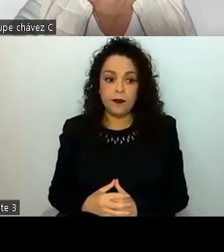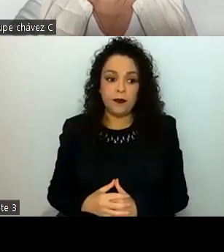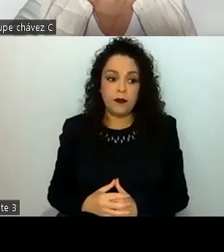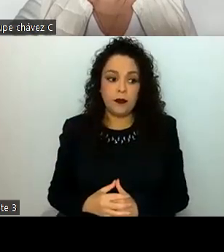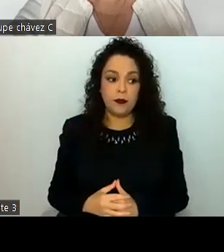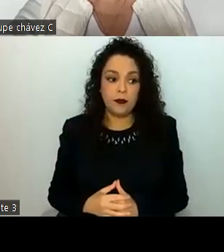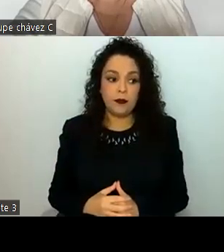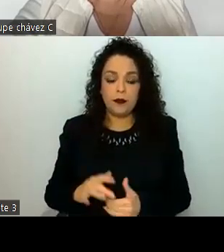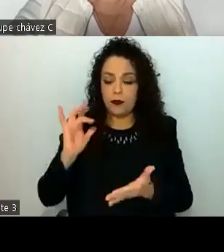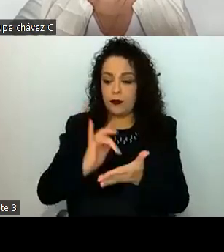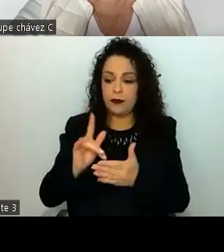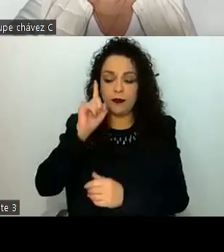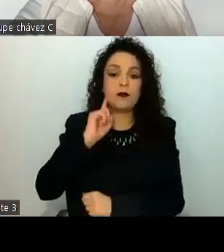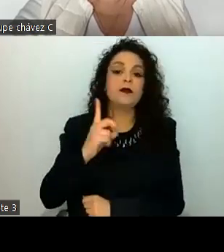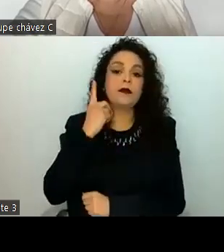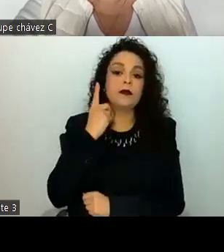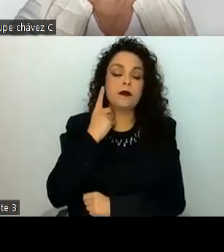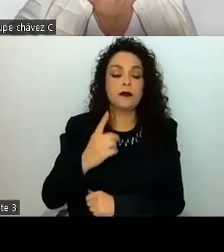Gracias, diputada.